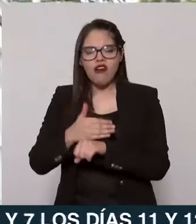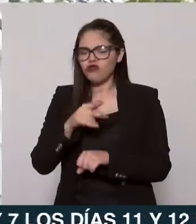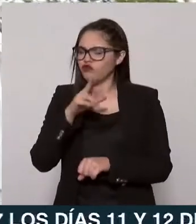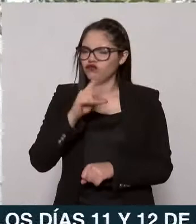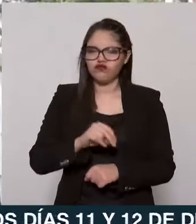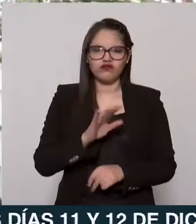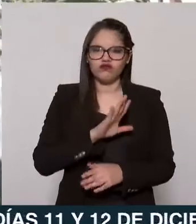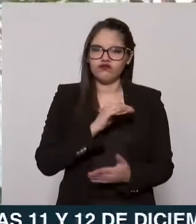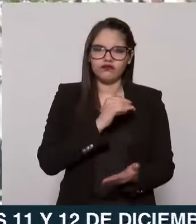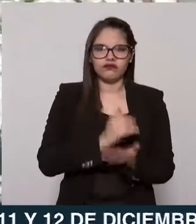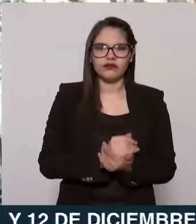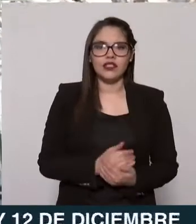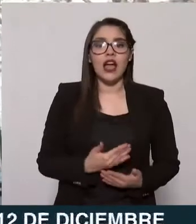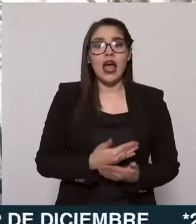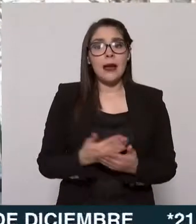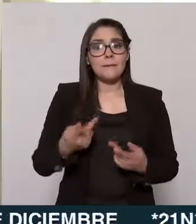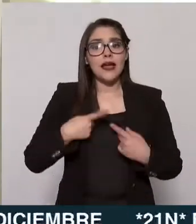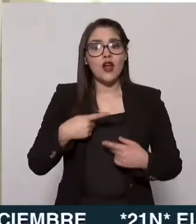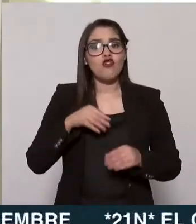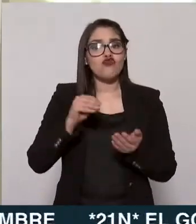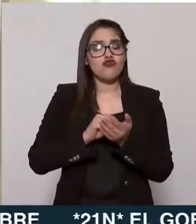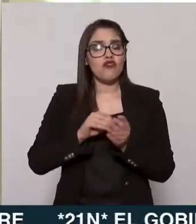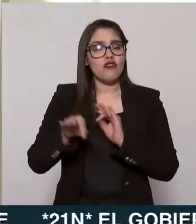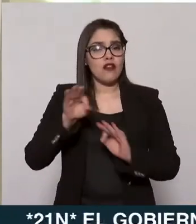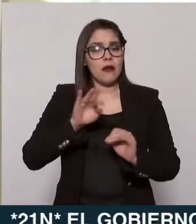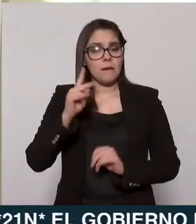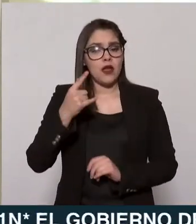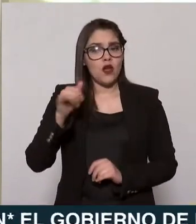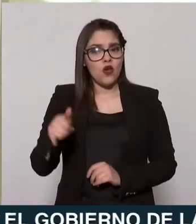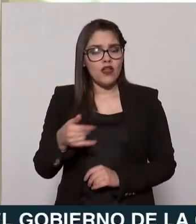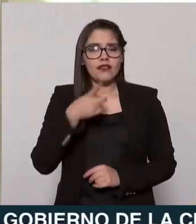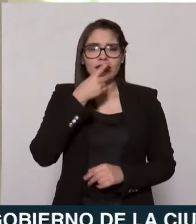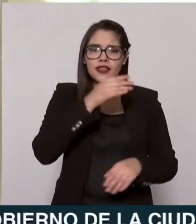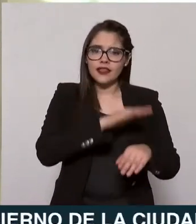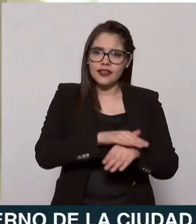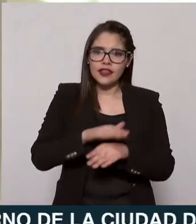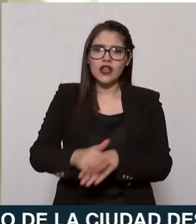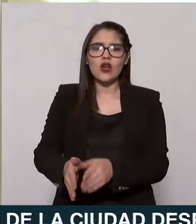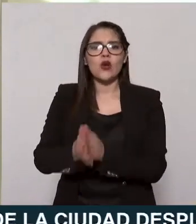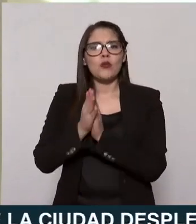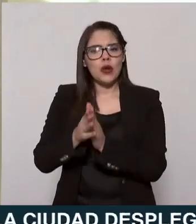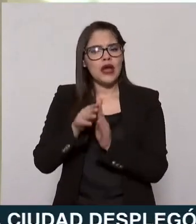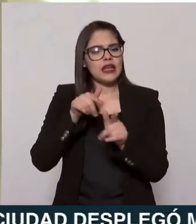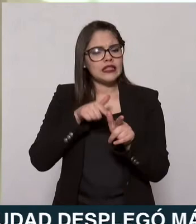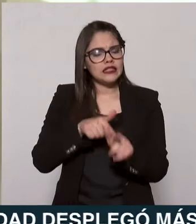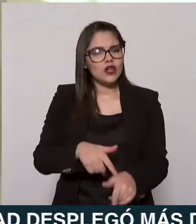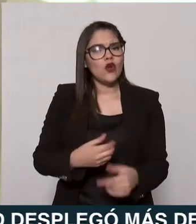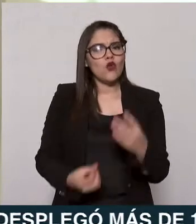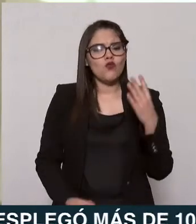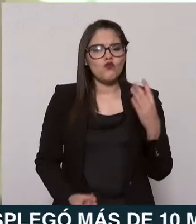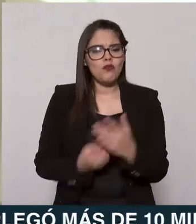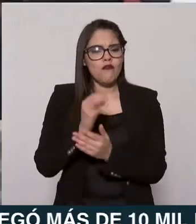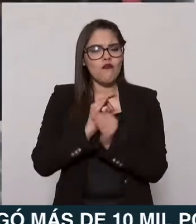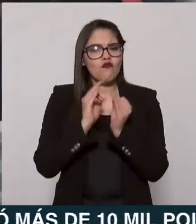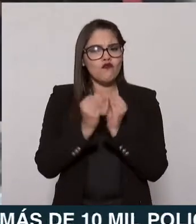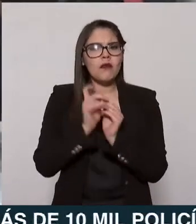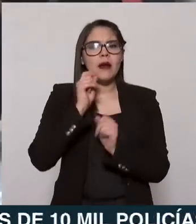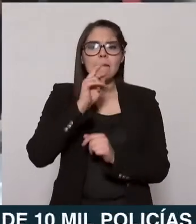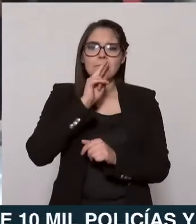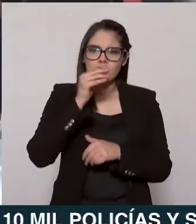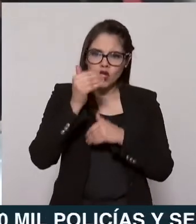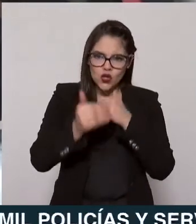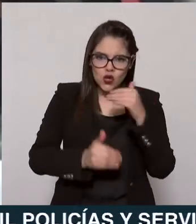la aún Procuraduría General de Justicia, Ernestina Godoy los invitó a continuar en el nuevo modelo garantizando que se mejorarán